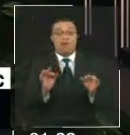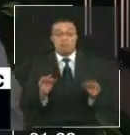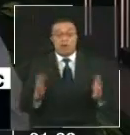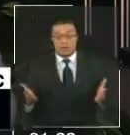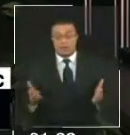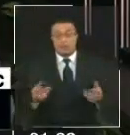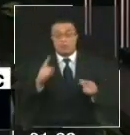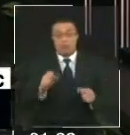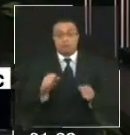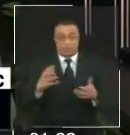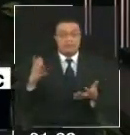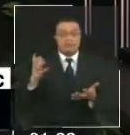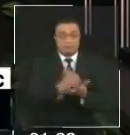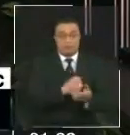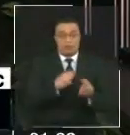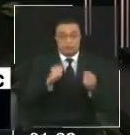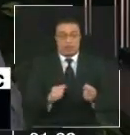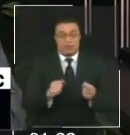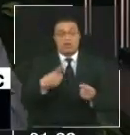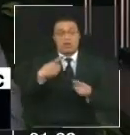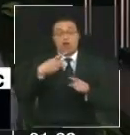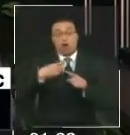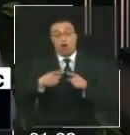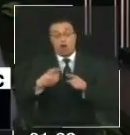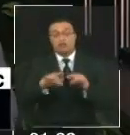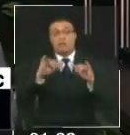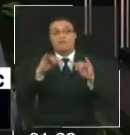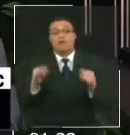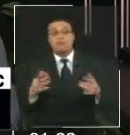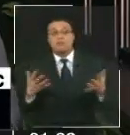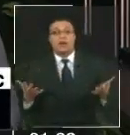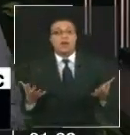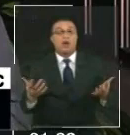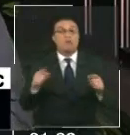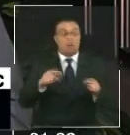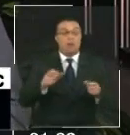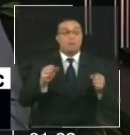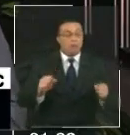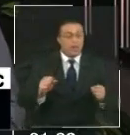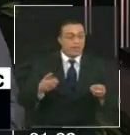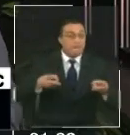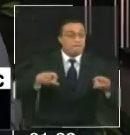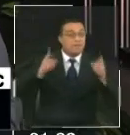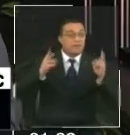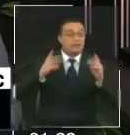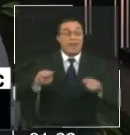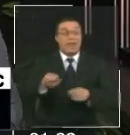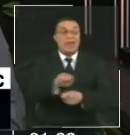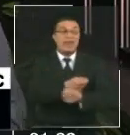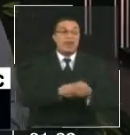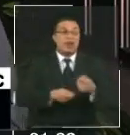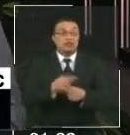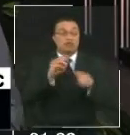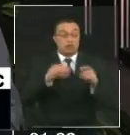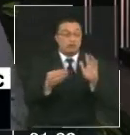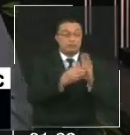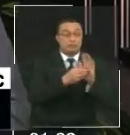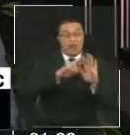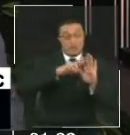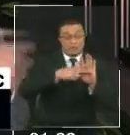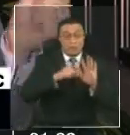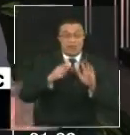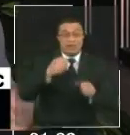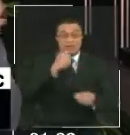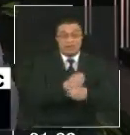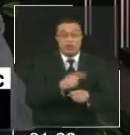Eso se habría conseguido, entre otros modos, si se hubieran permitido las negociaciones que estaban contempladas en la reforma